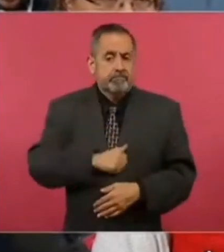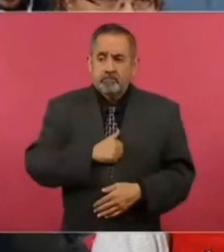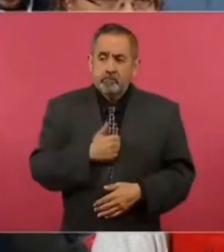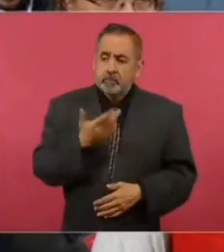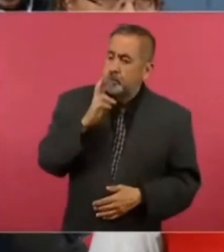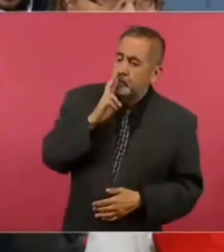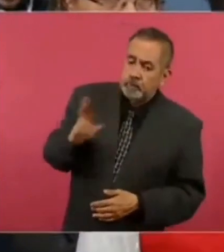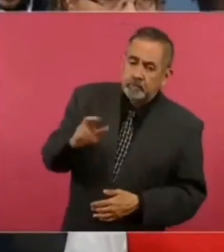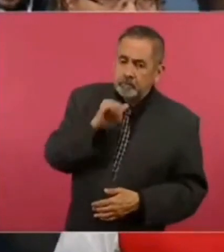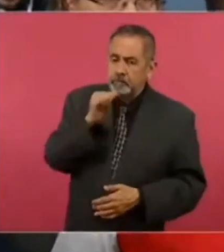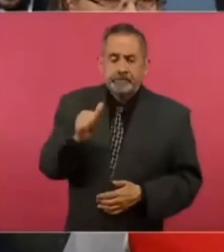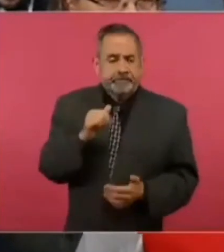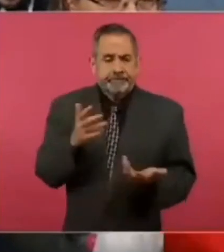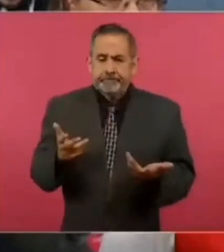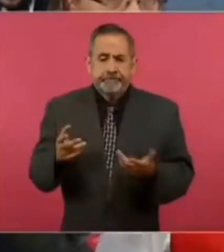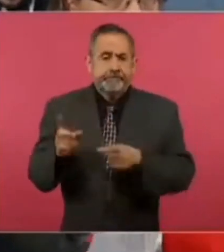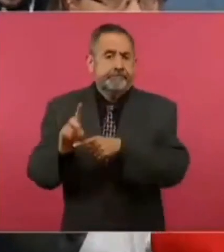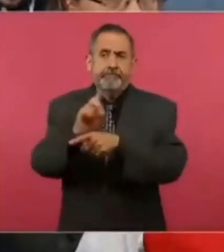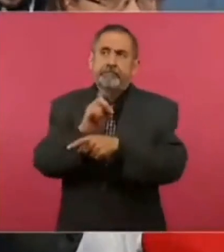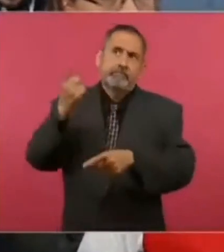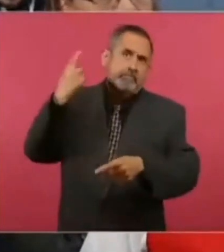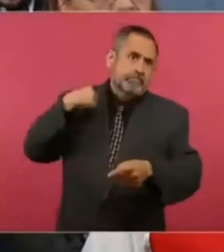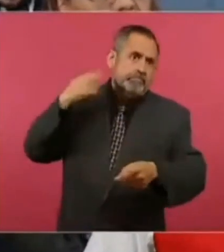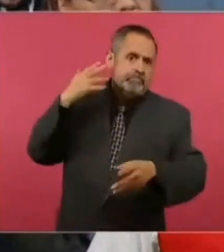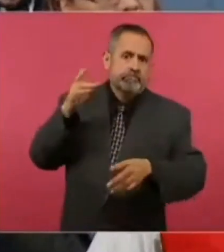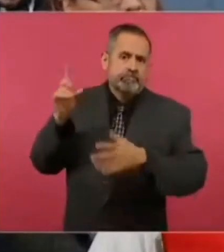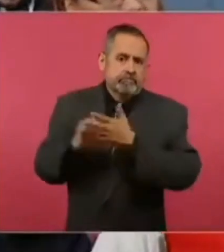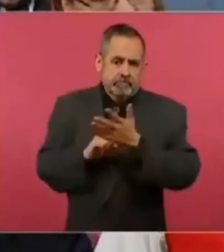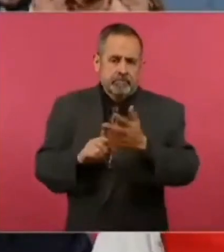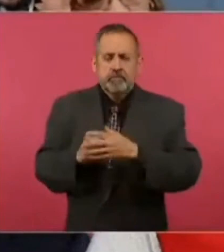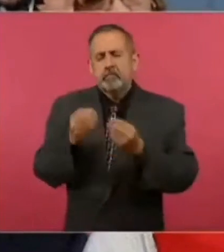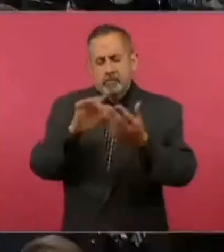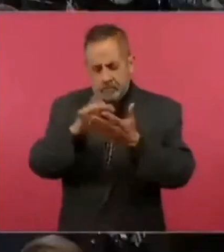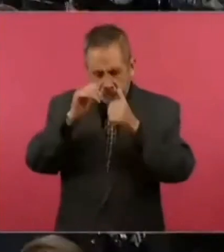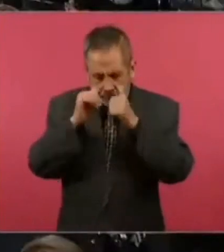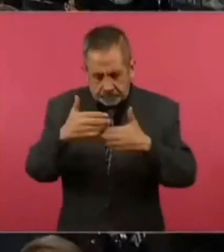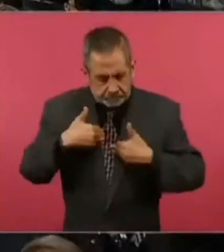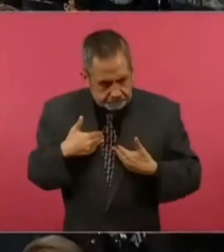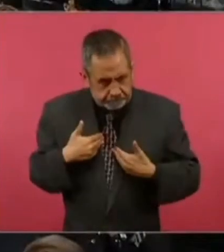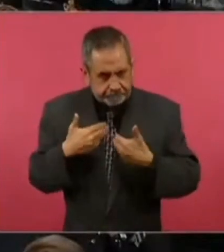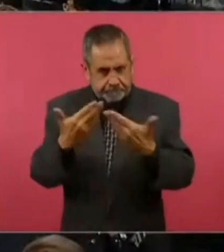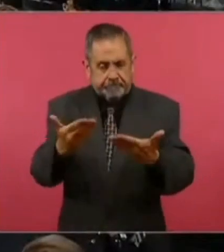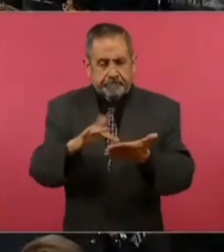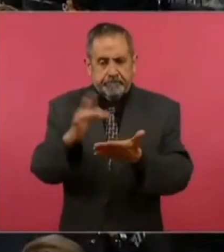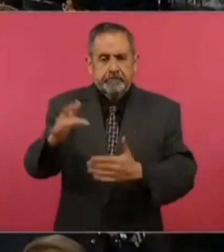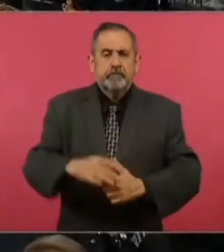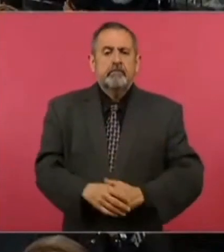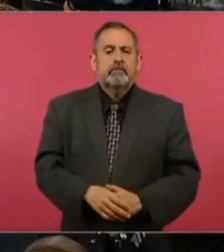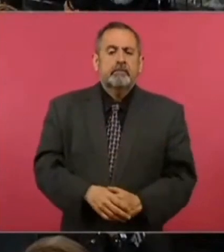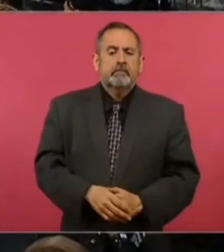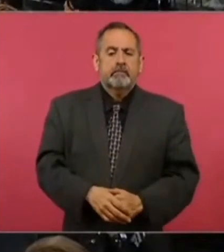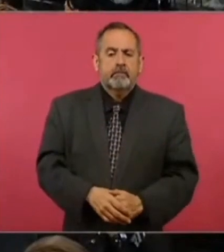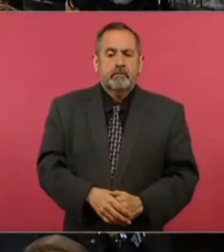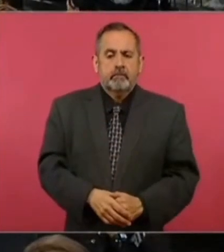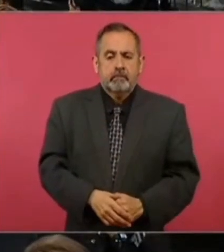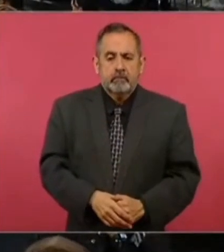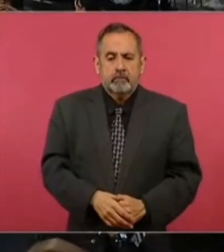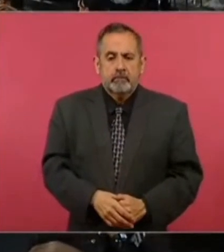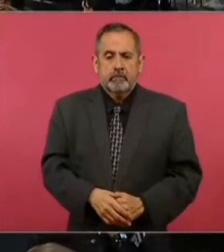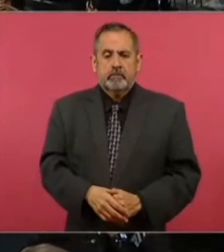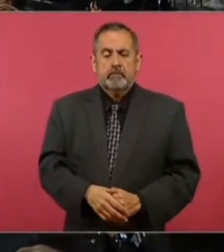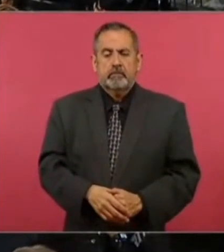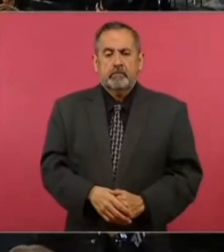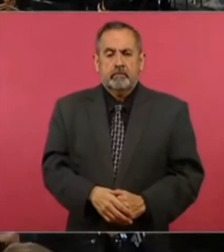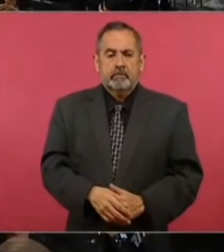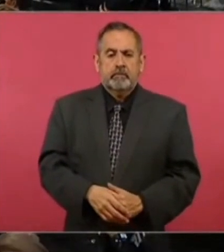habido respuesta a ellos desde esa vez que ya tiene meses, presidente, y le agradezco que me haya dado la palabra. Sí, lo vamos a ver, lo vamos a hacer, lo